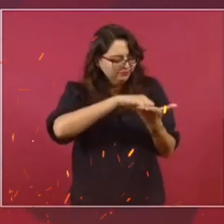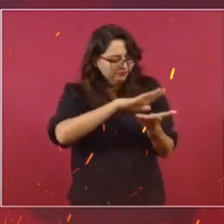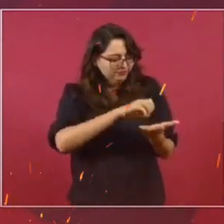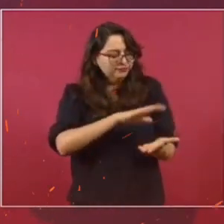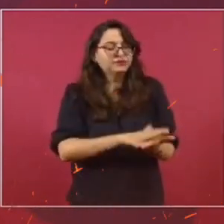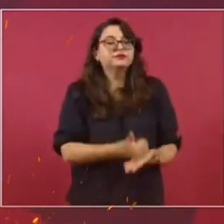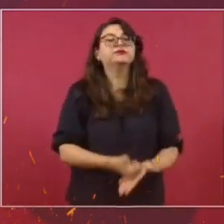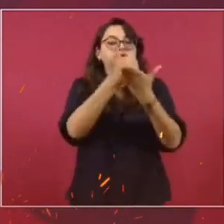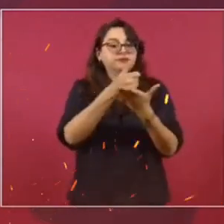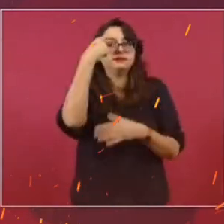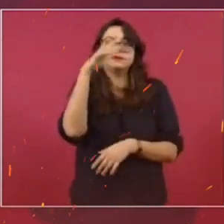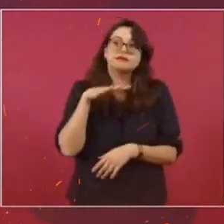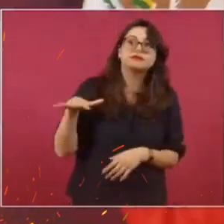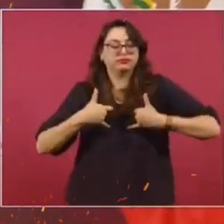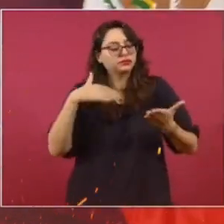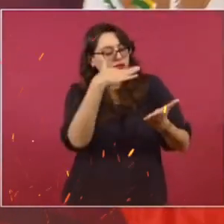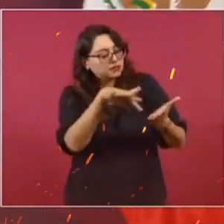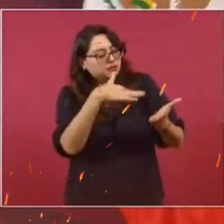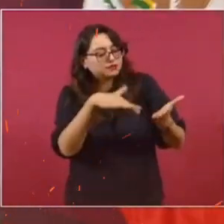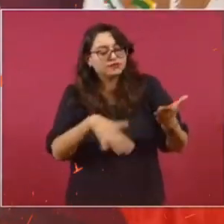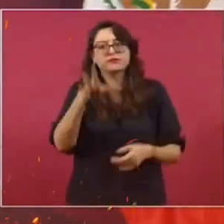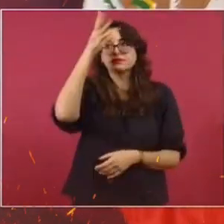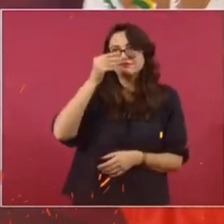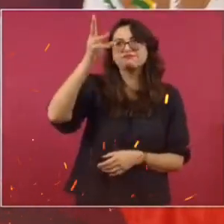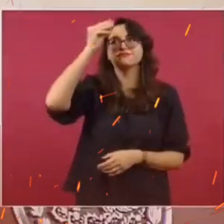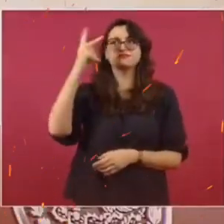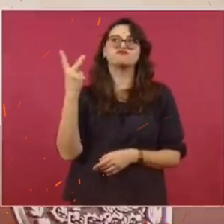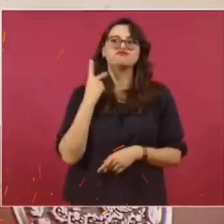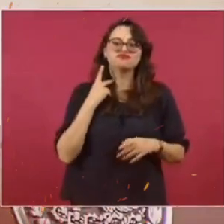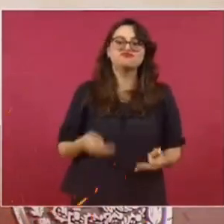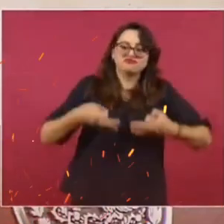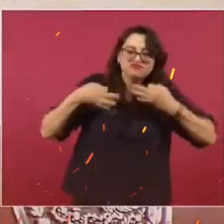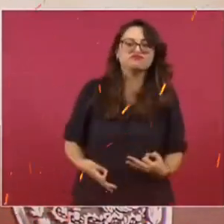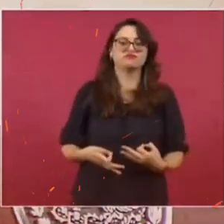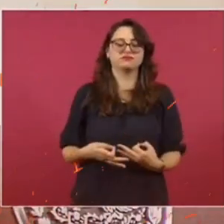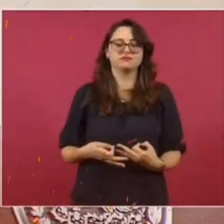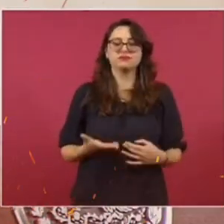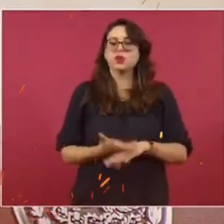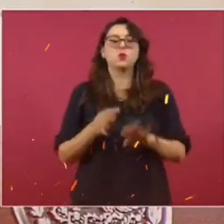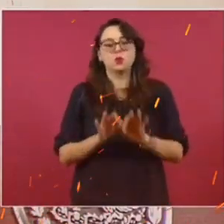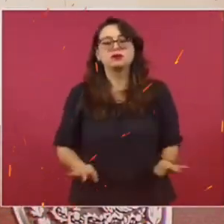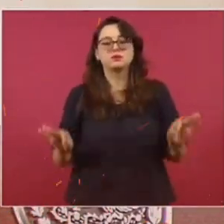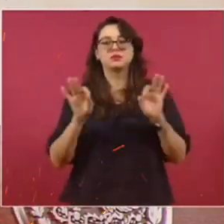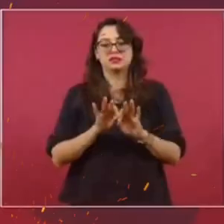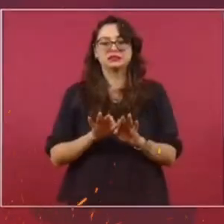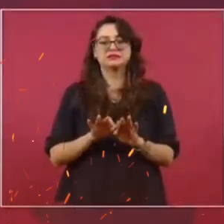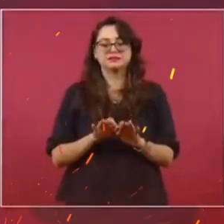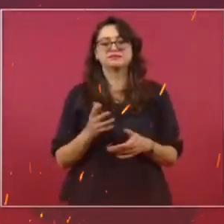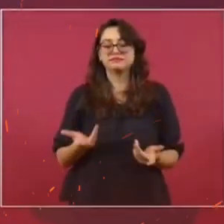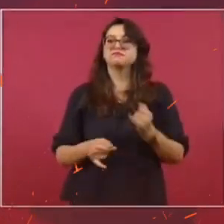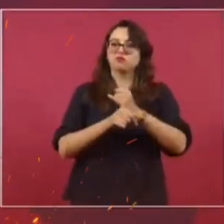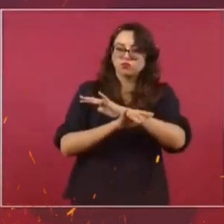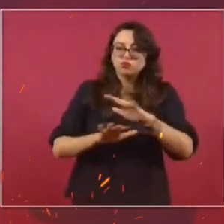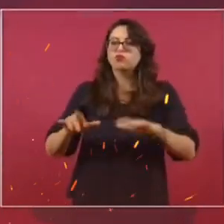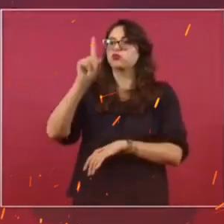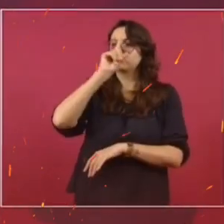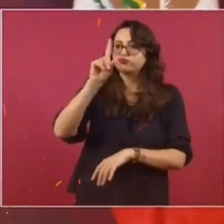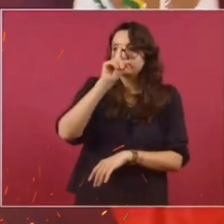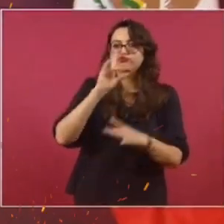utilidad. Le voy a dedicar el libro a los jóvenes, de todas las experiencias estas. Pero es fundamental la organización. Informar,